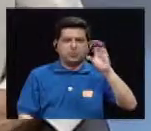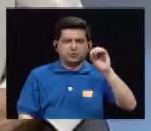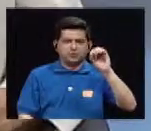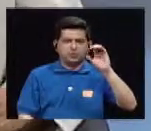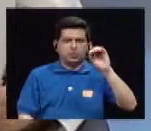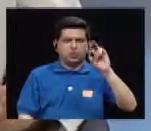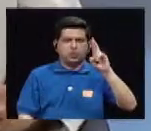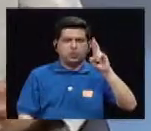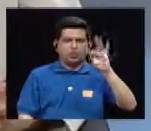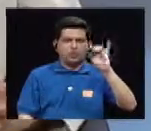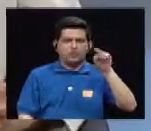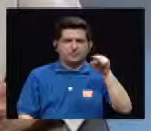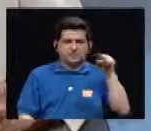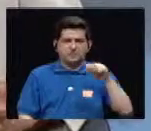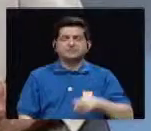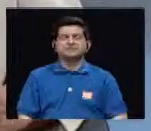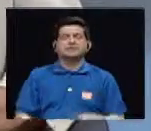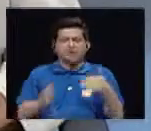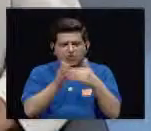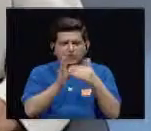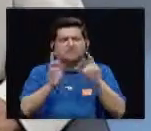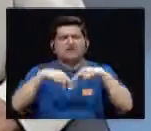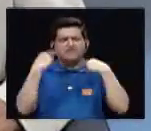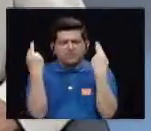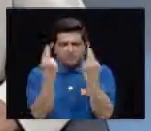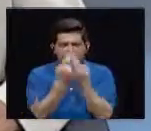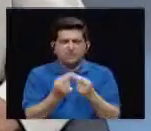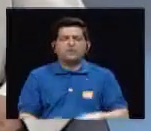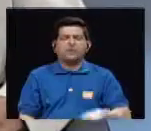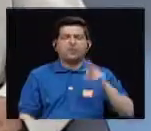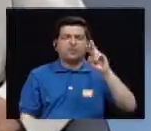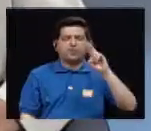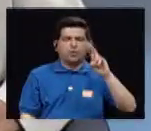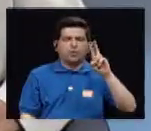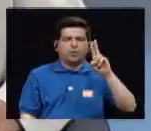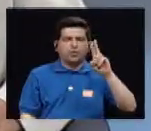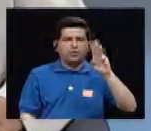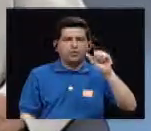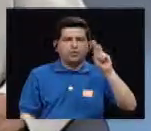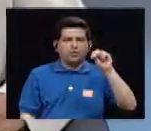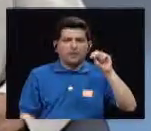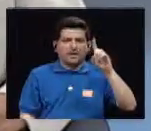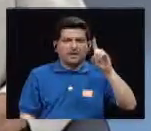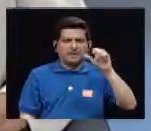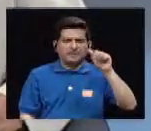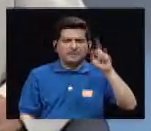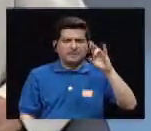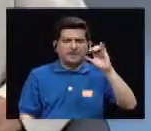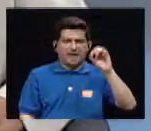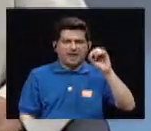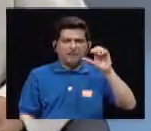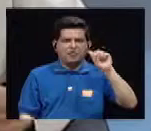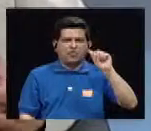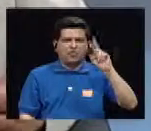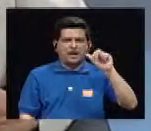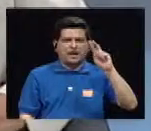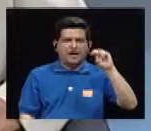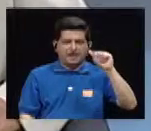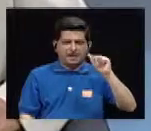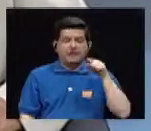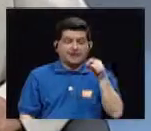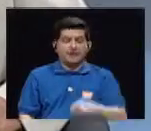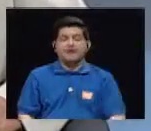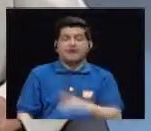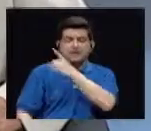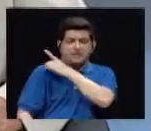Y bueno, fue el reencuentro también con Rubén Darío Arena, quien fue el director quien es el director